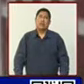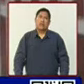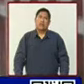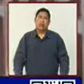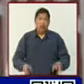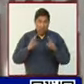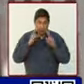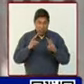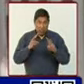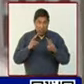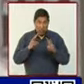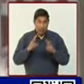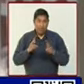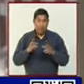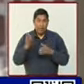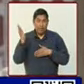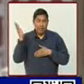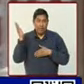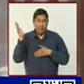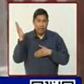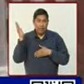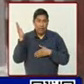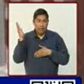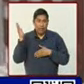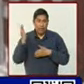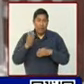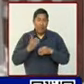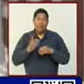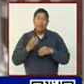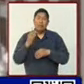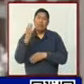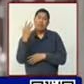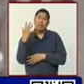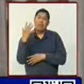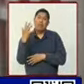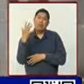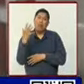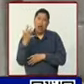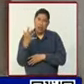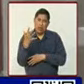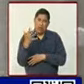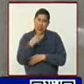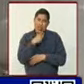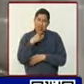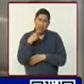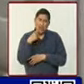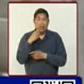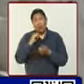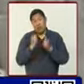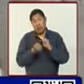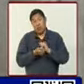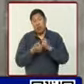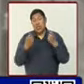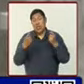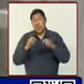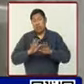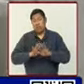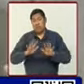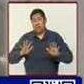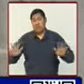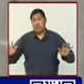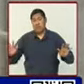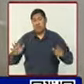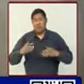Mire, por el desborde del canal, ha arrastrado incluso troncos, han intentado los vecinos tapar con ladrillos,